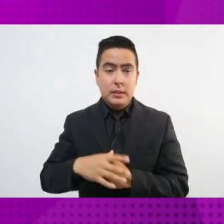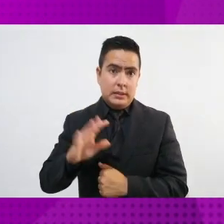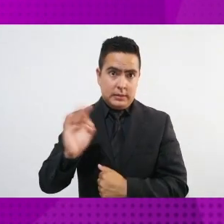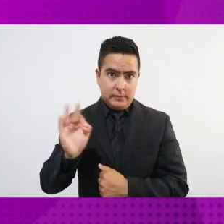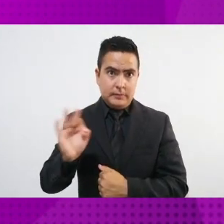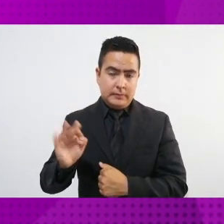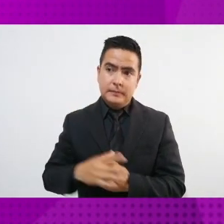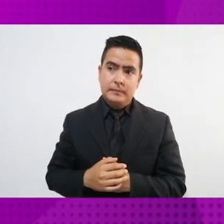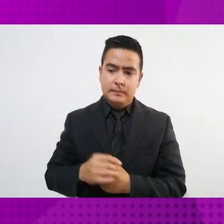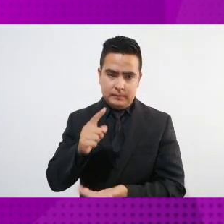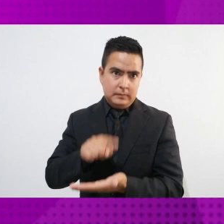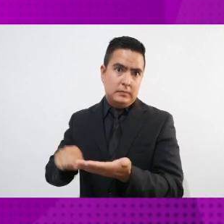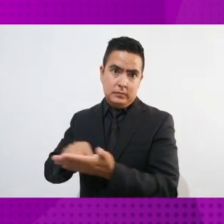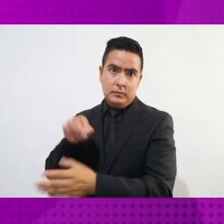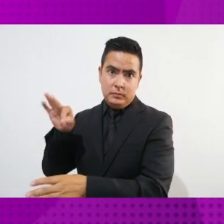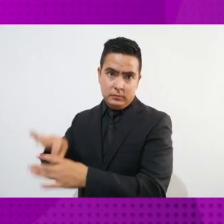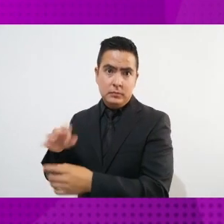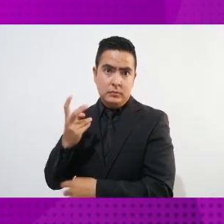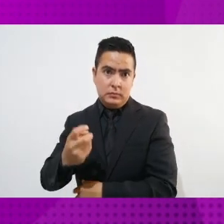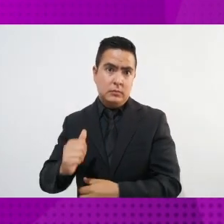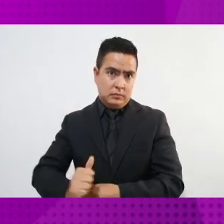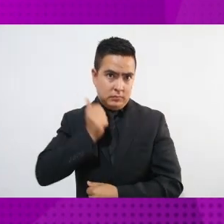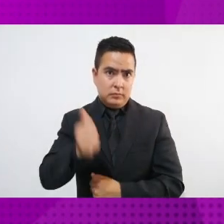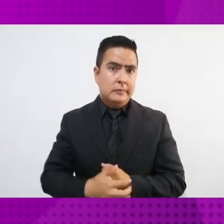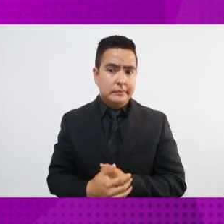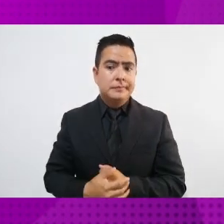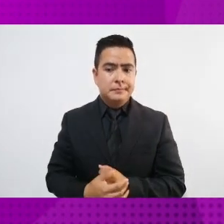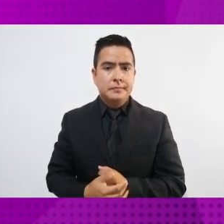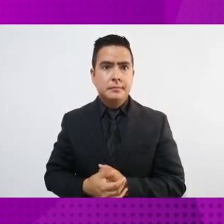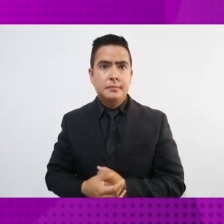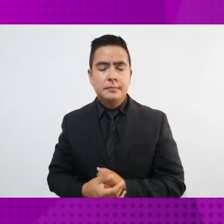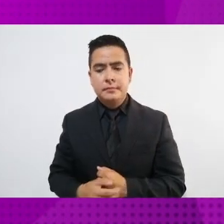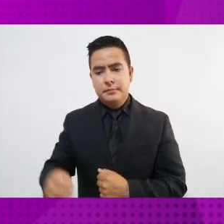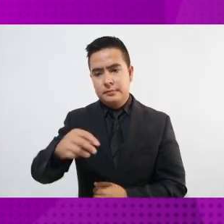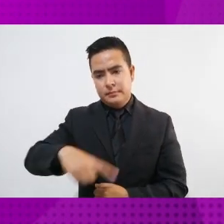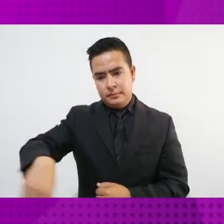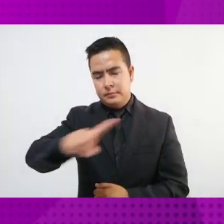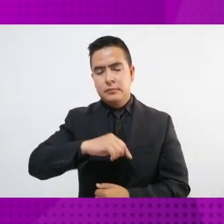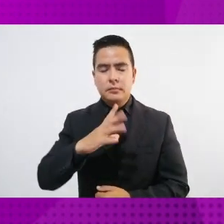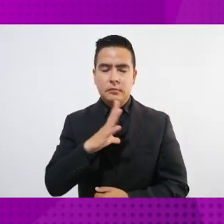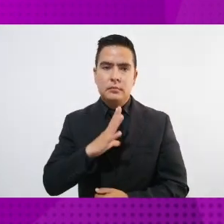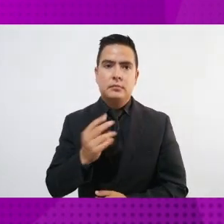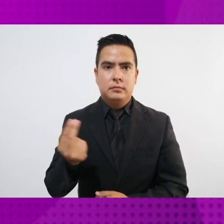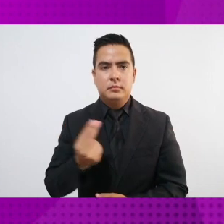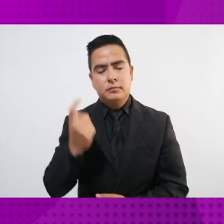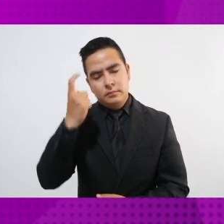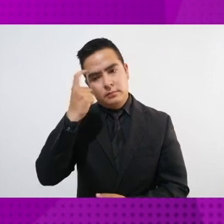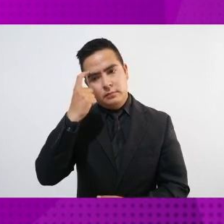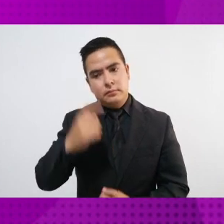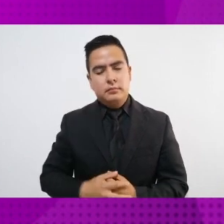en el proceso electoral para llevar a cabo con las medidas que tendrán que seguir siendo necesarias en esta